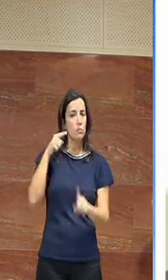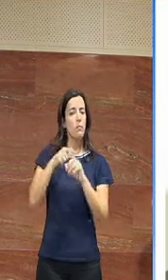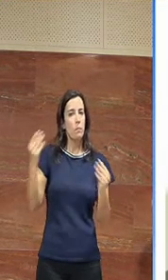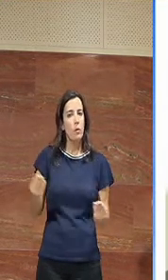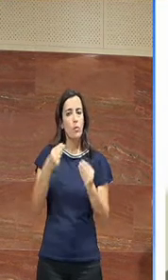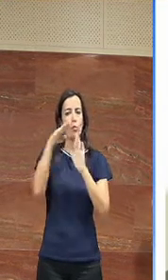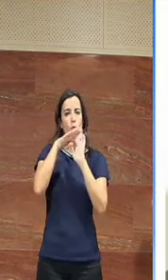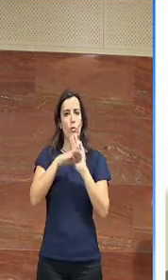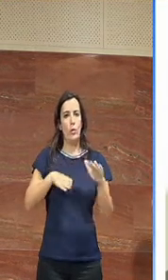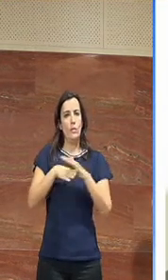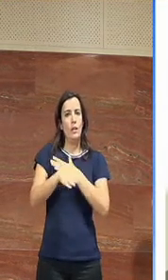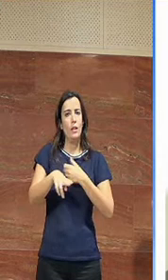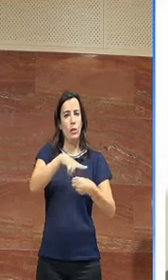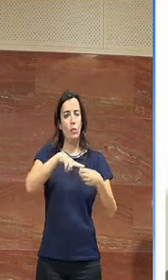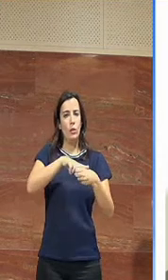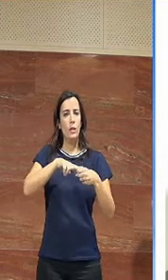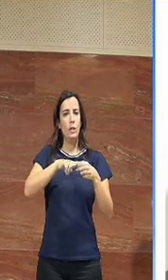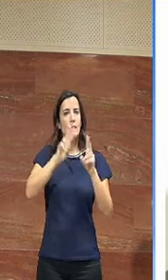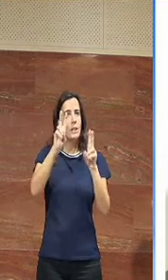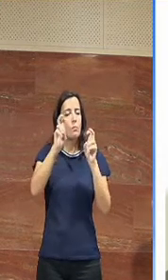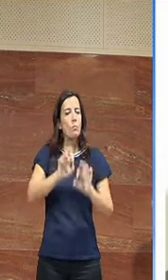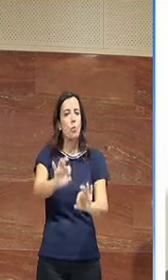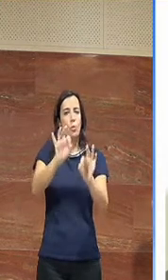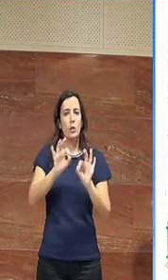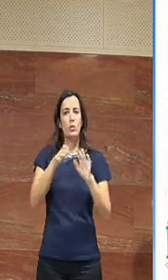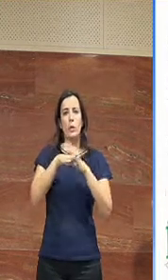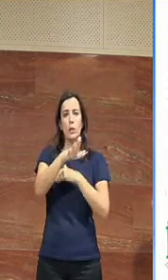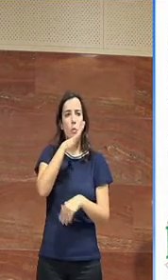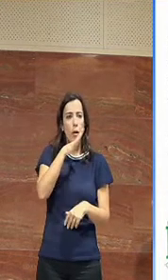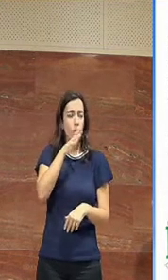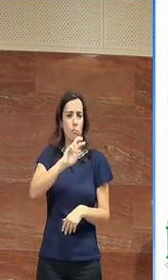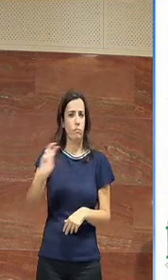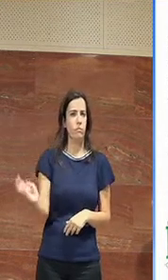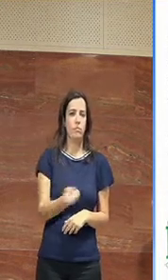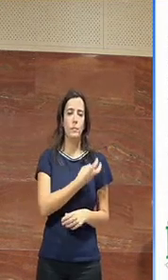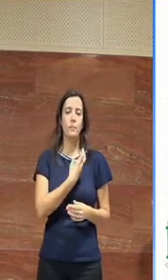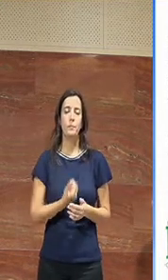accesibilidad muy locales a temas muy concretos, letrinas, acceso al agua, etc., ¿no?